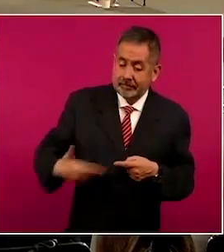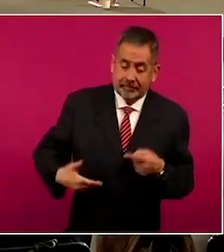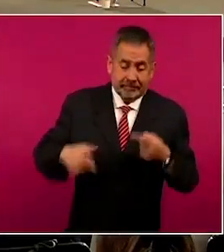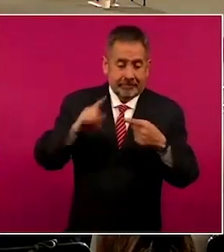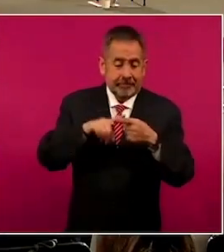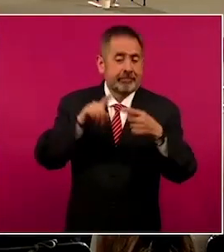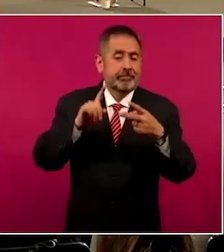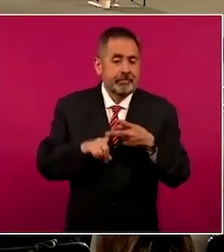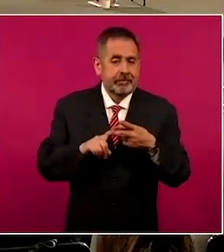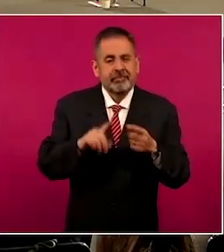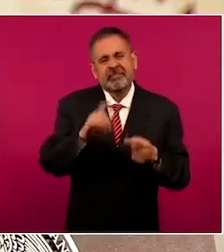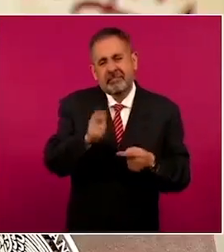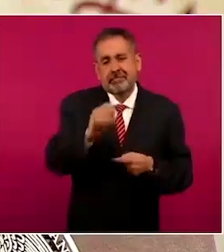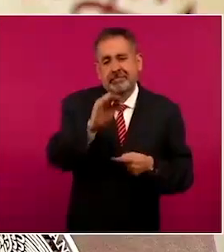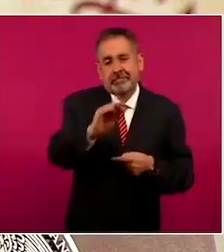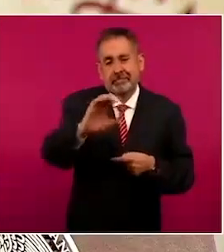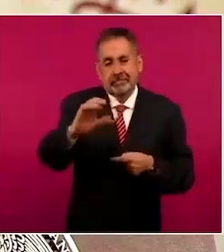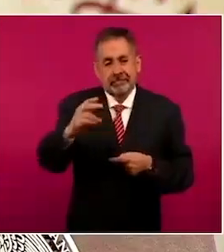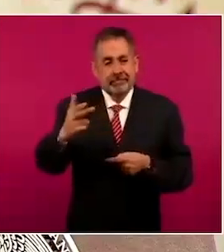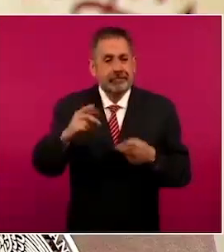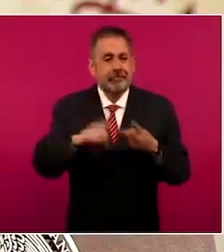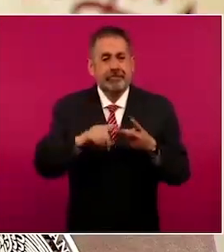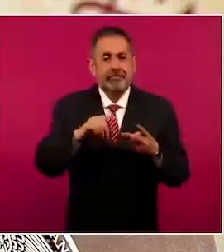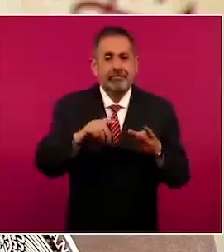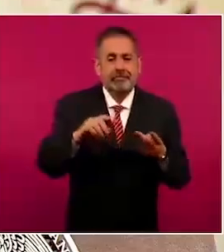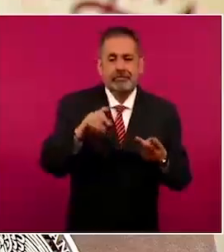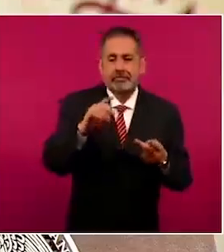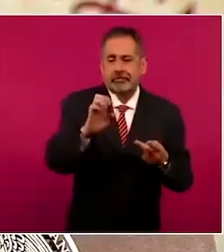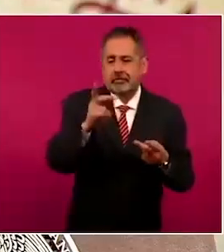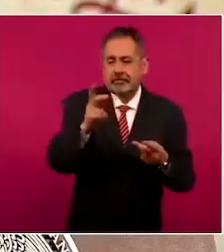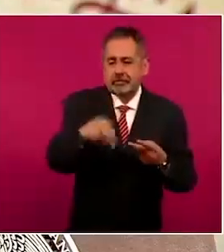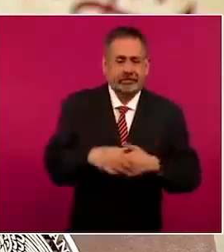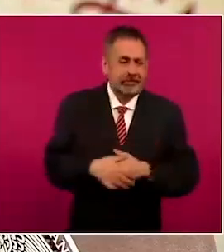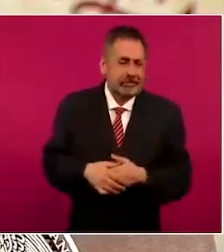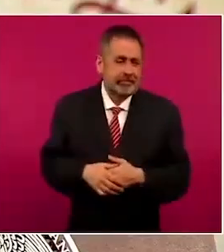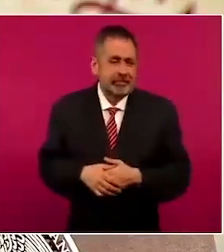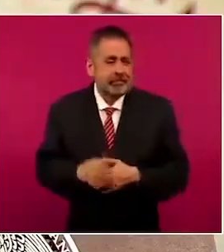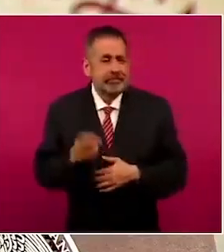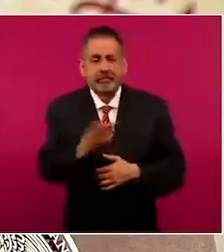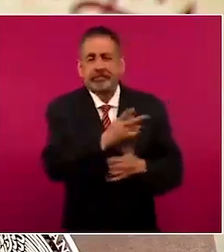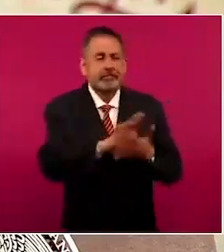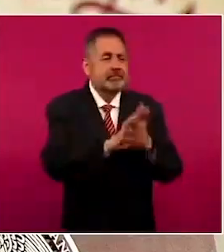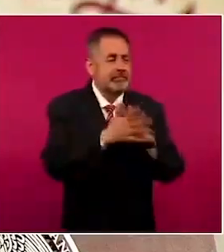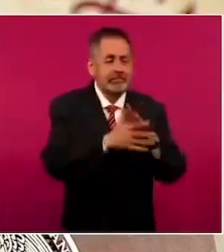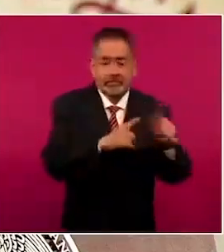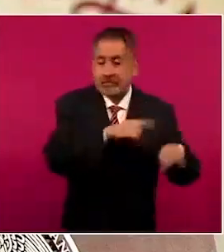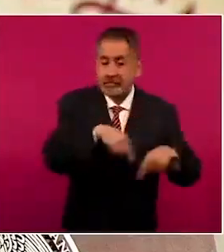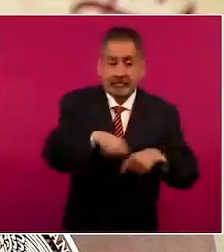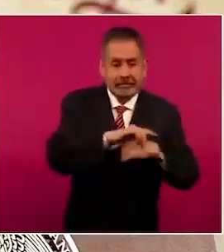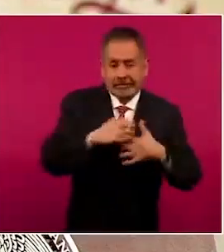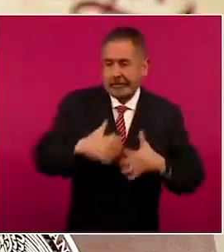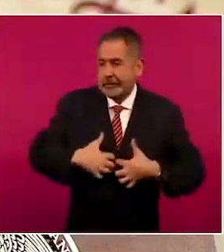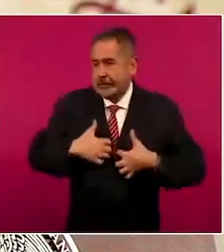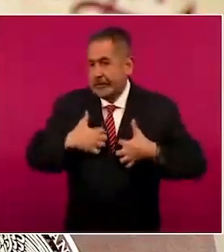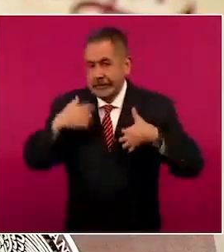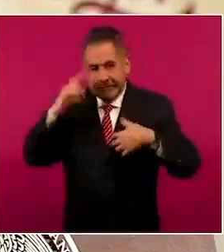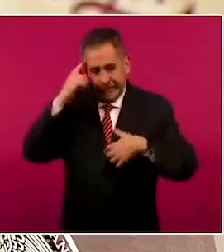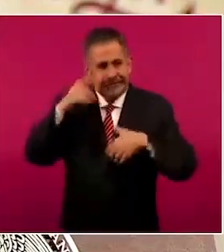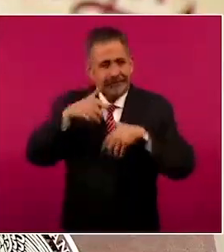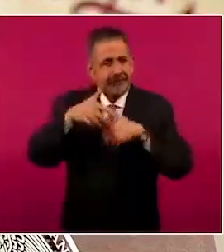refiriéndose a Calderón y Peña y es que al parecer ellos solitos se hacen la maldad están tan enojados con la marcha